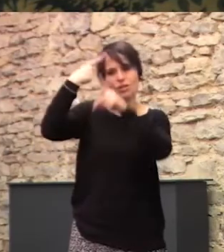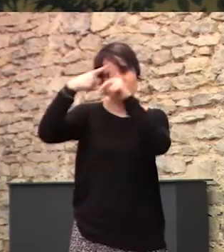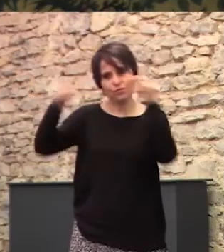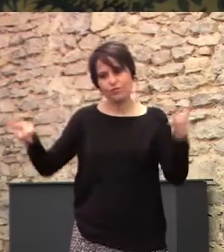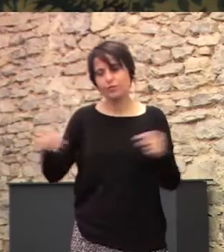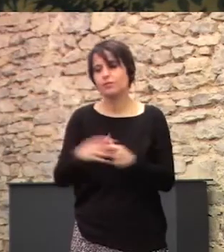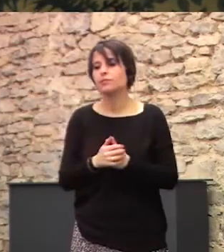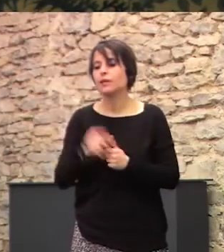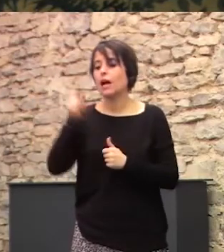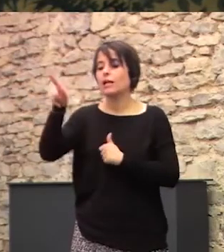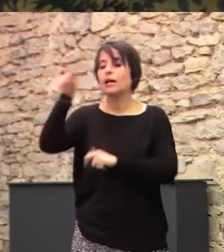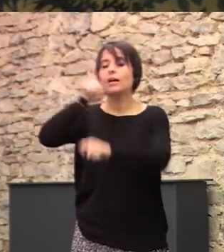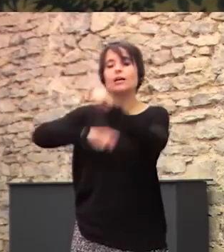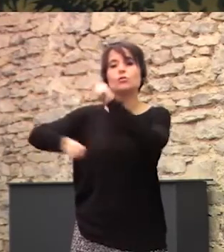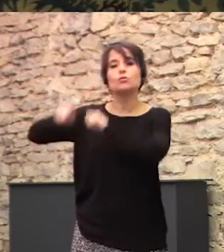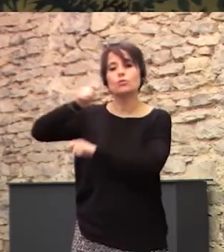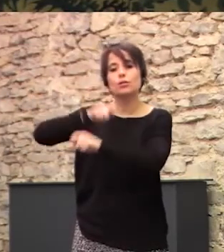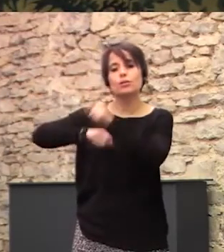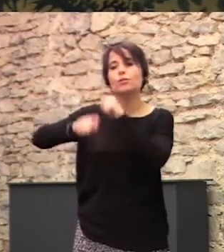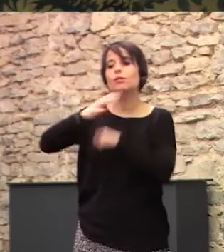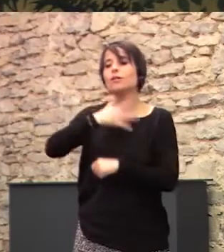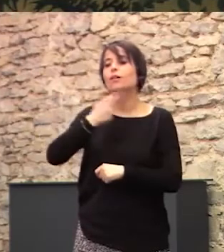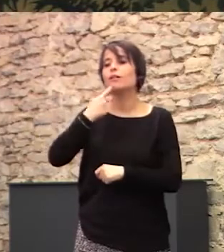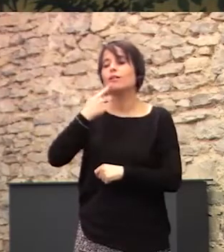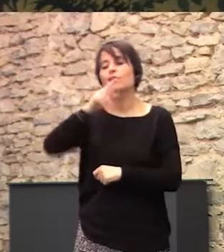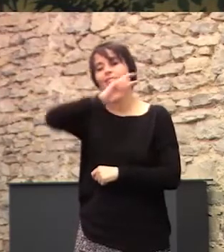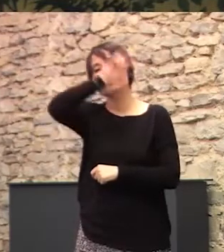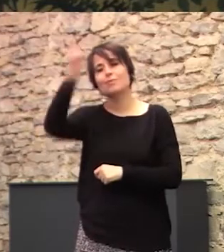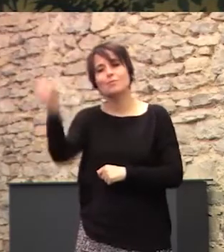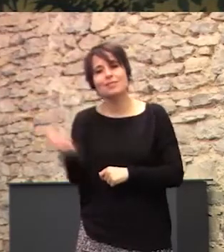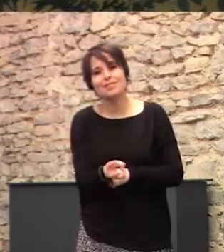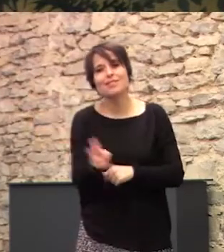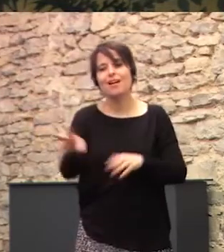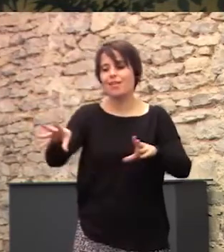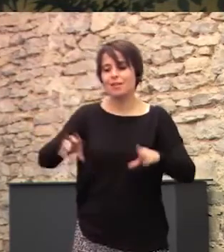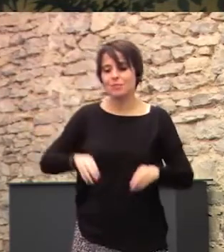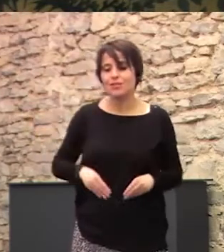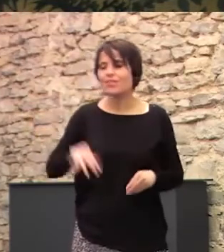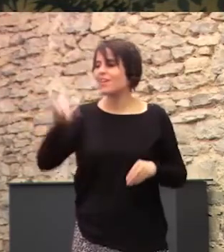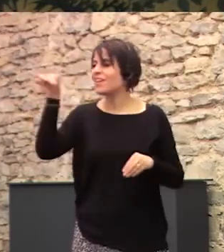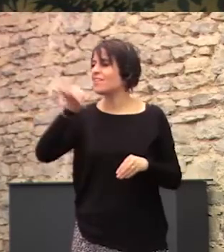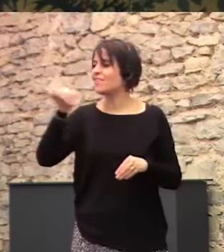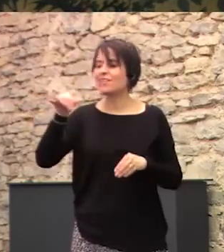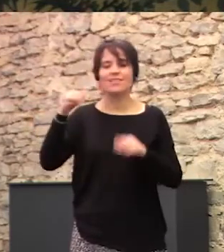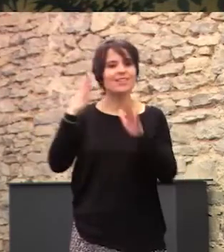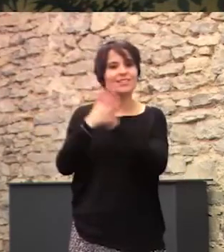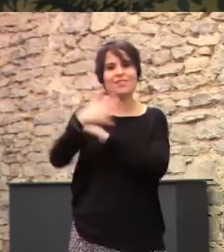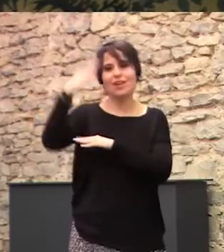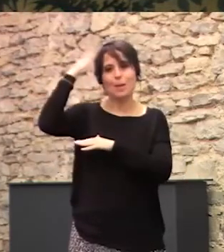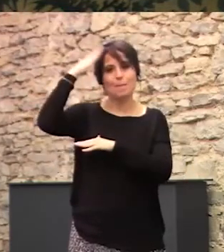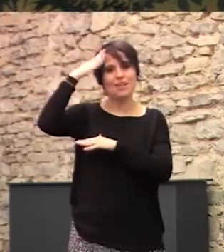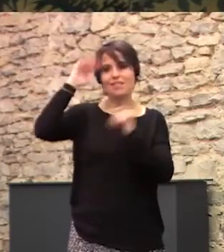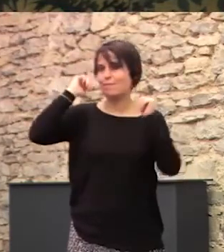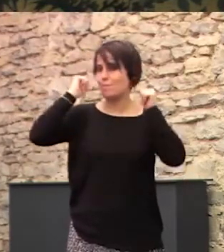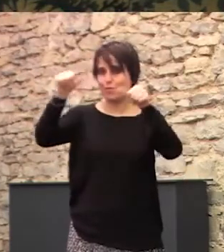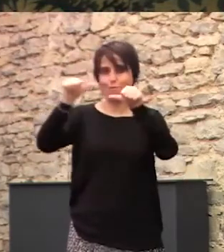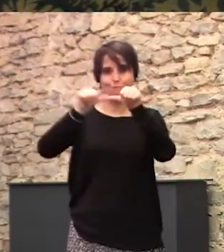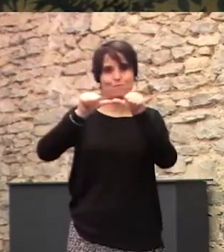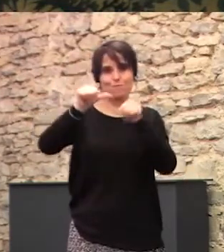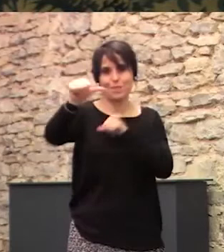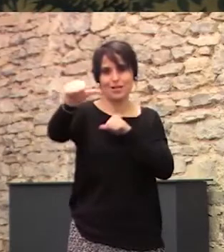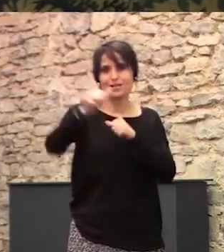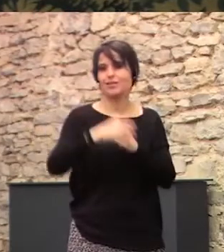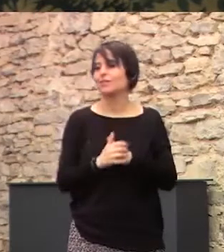esta asociación, bueno, la aceptación de la diversidad y de la diferencia es un principio, es decir, un principio de partida.